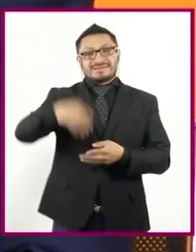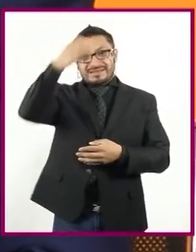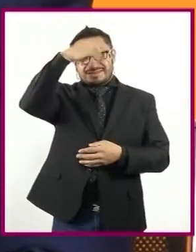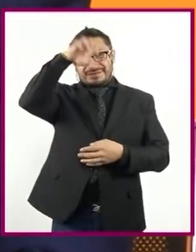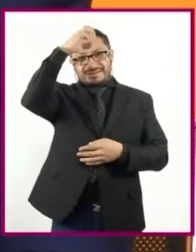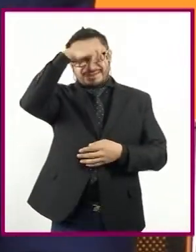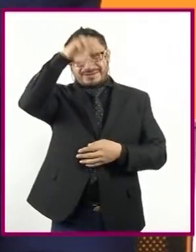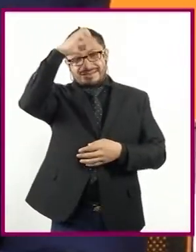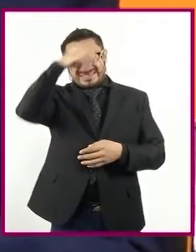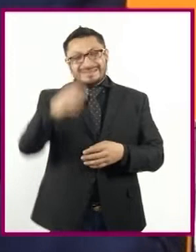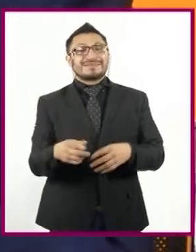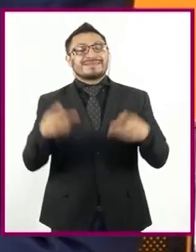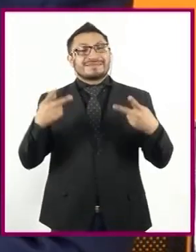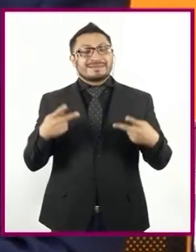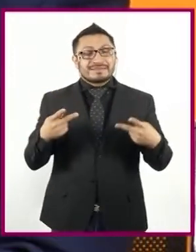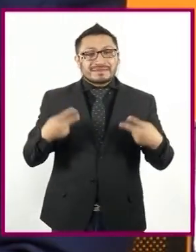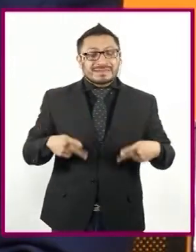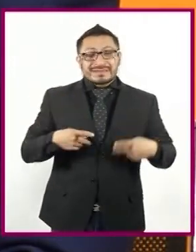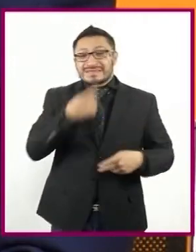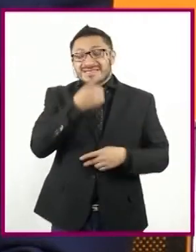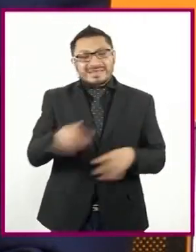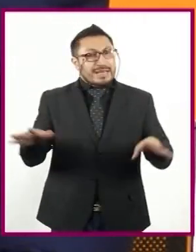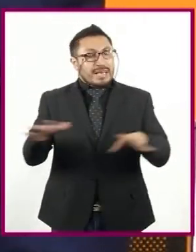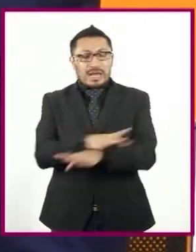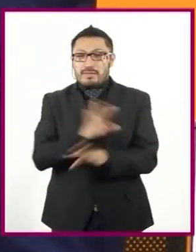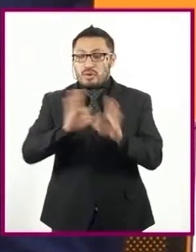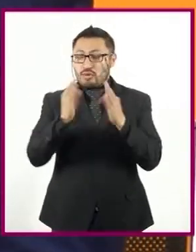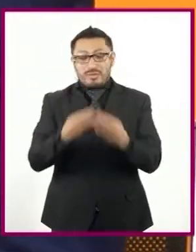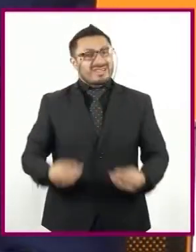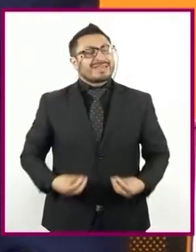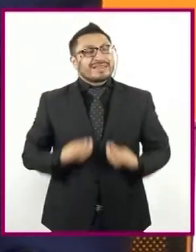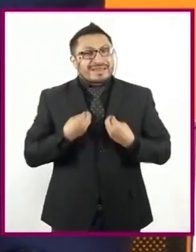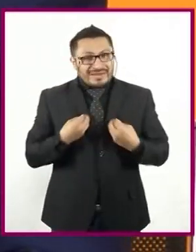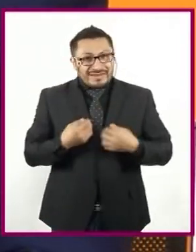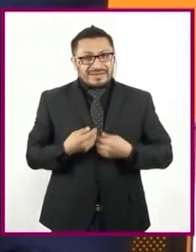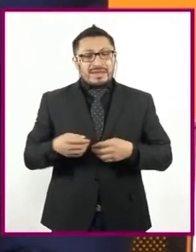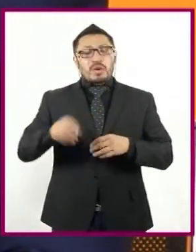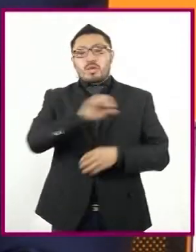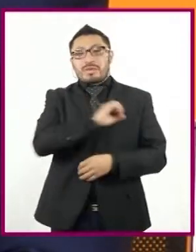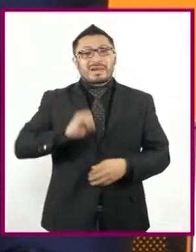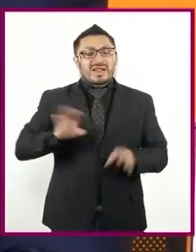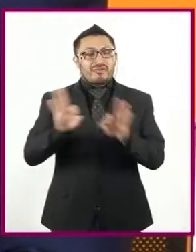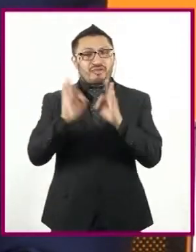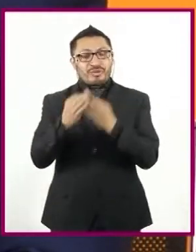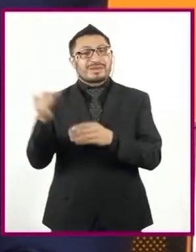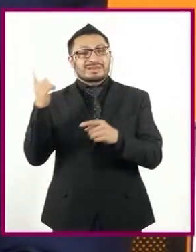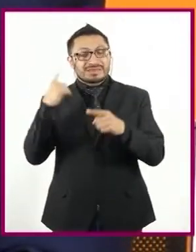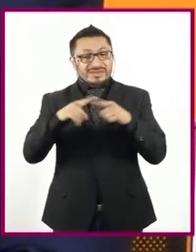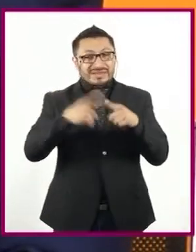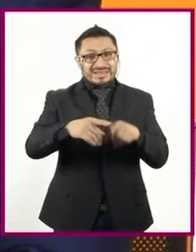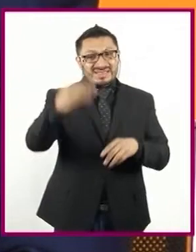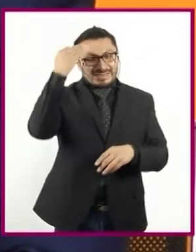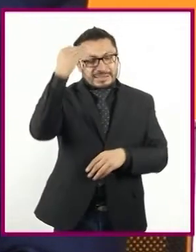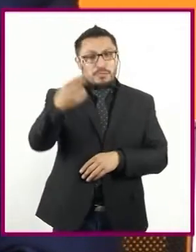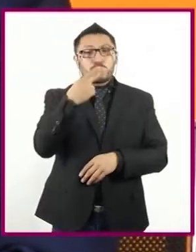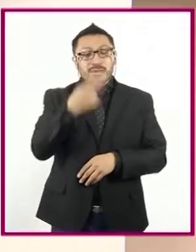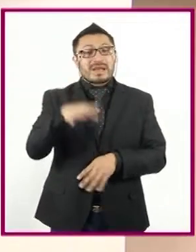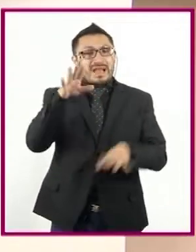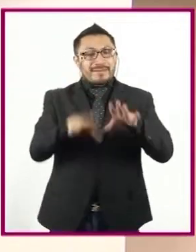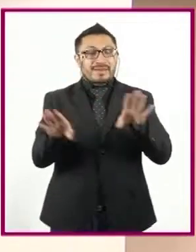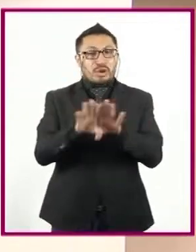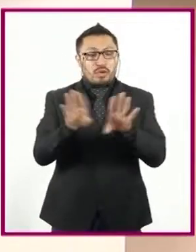los cambios en la rutina obligan a adaptarse a formas diferentes de emplear el tiempo y que a veces puede traer